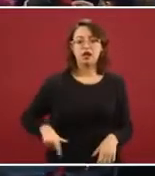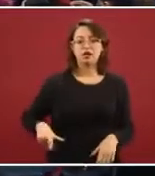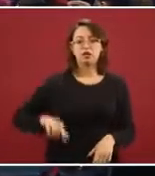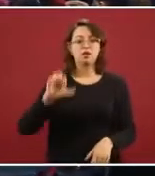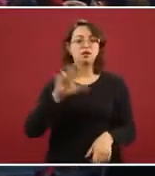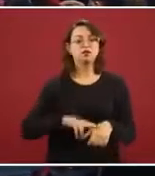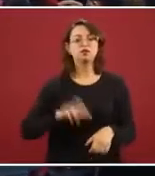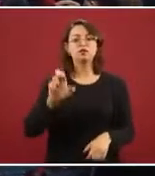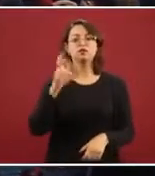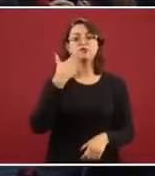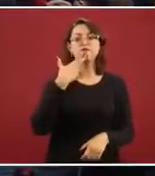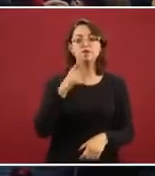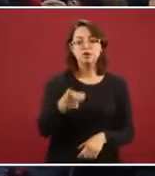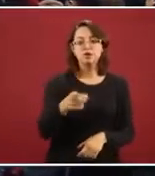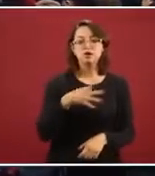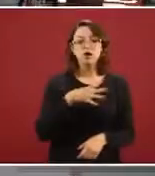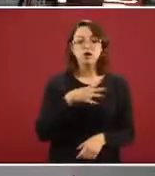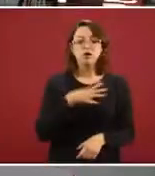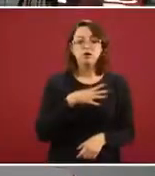este